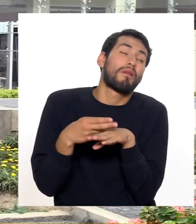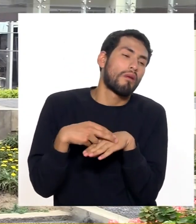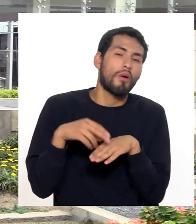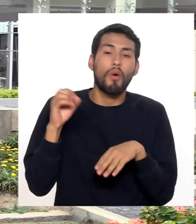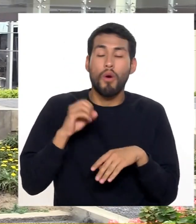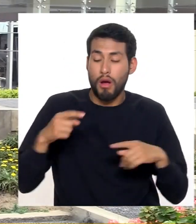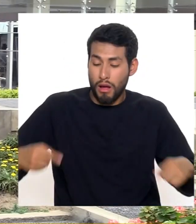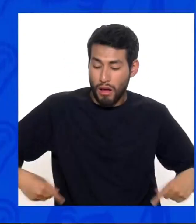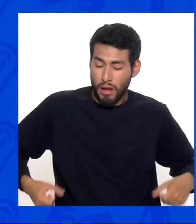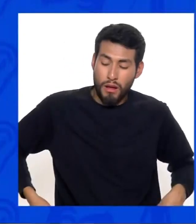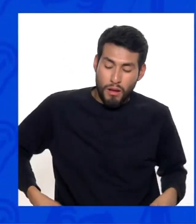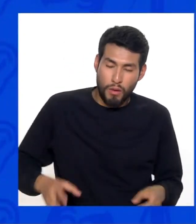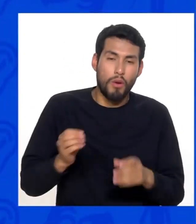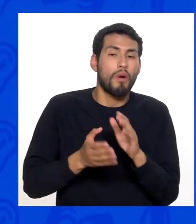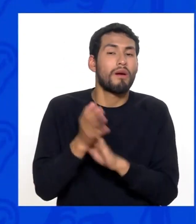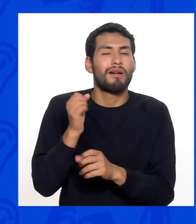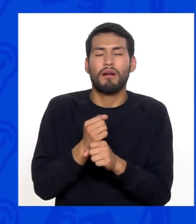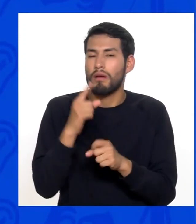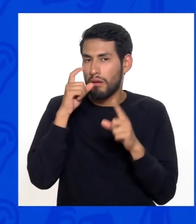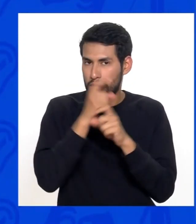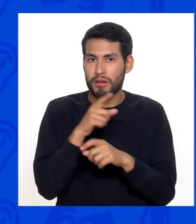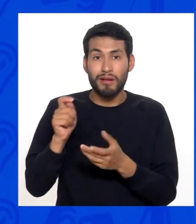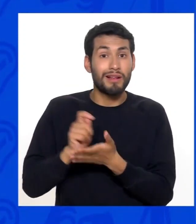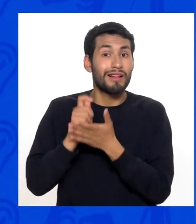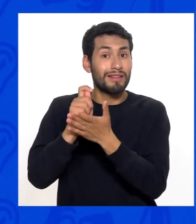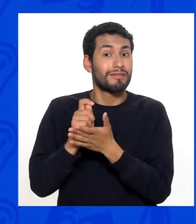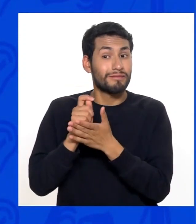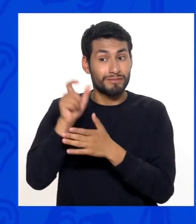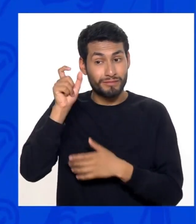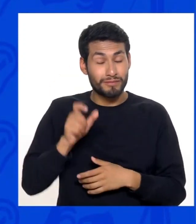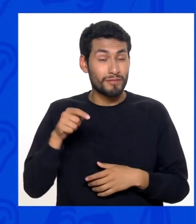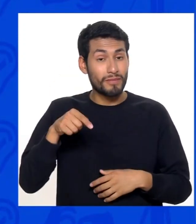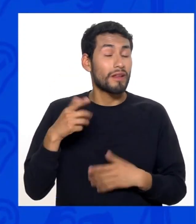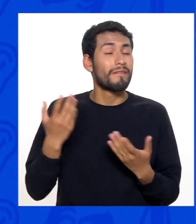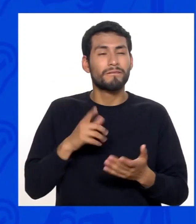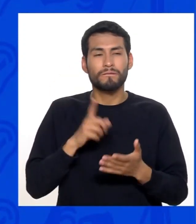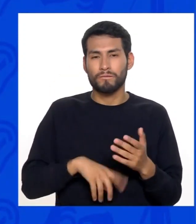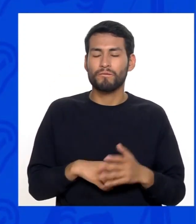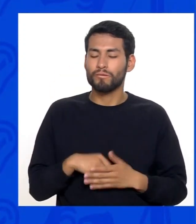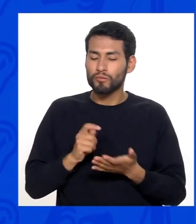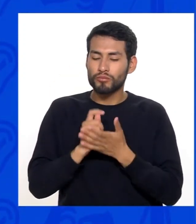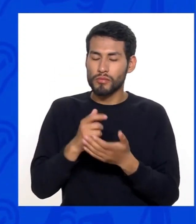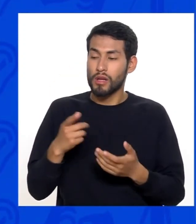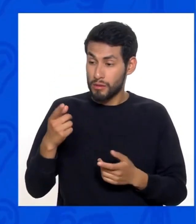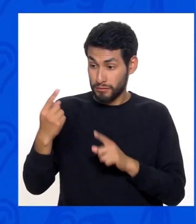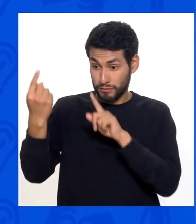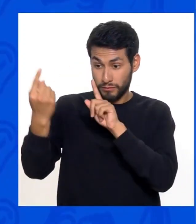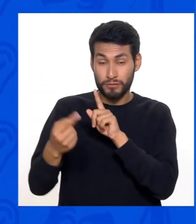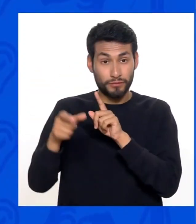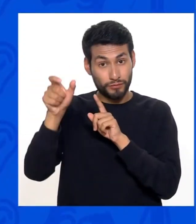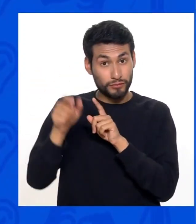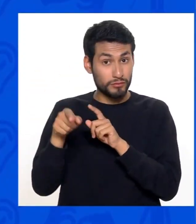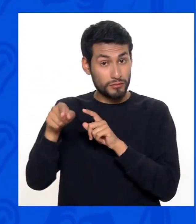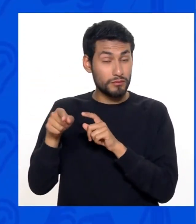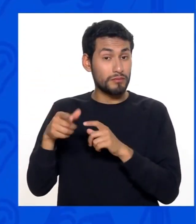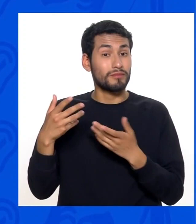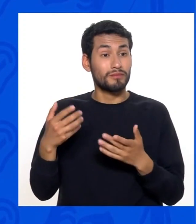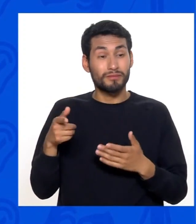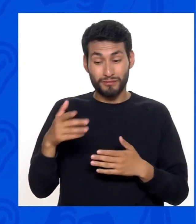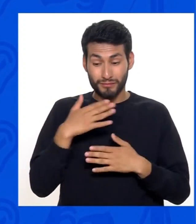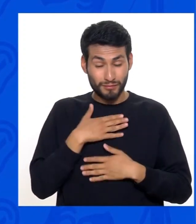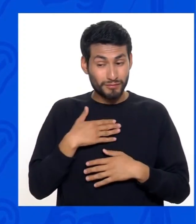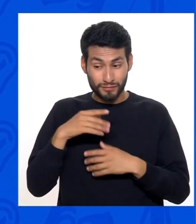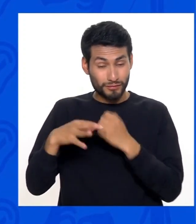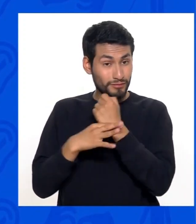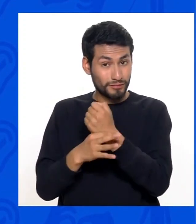para manejar la silla de ruedas o irse a trabajar. El terapeuta ocupacional en esta ocasión recibía a las personas que pasaban por